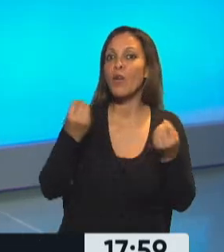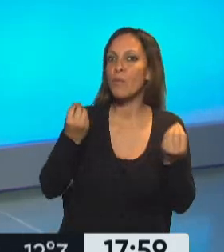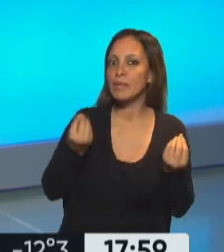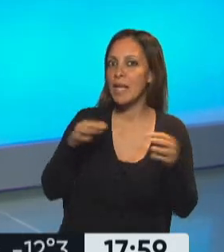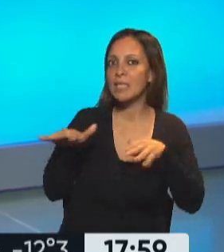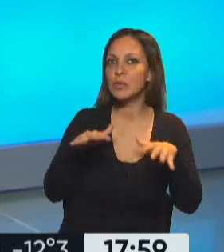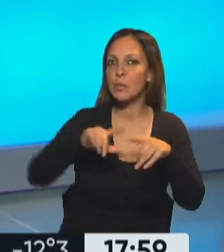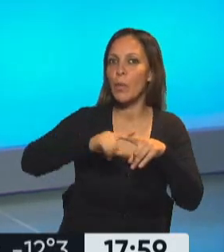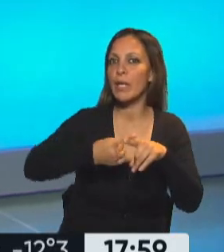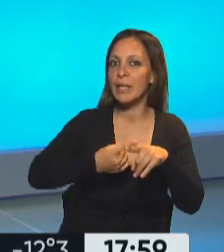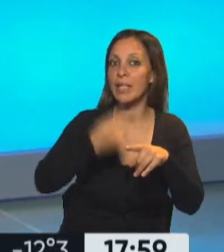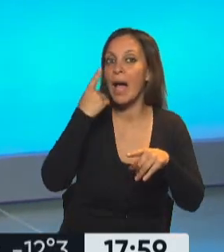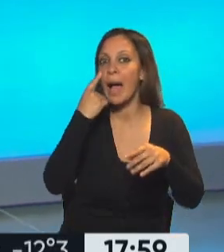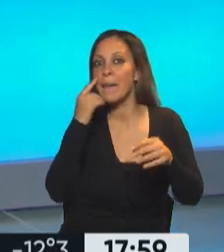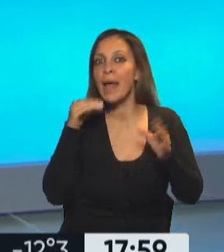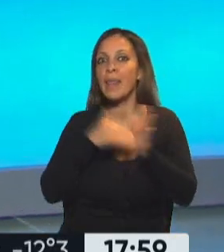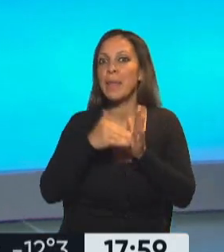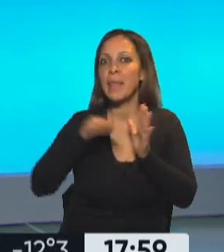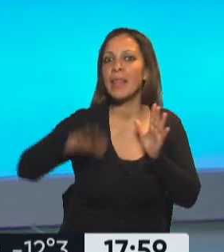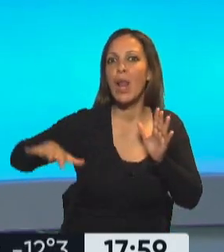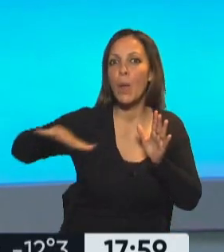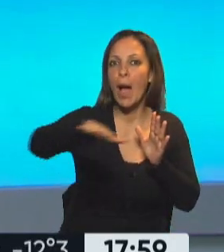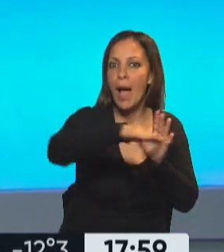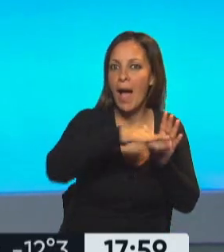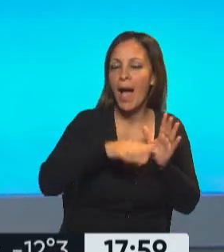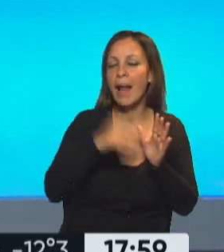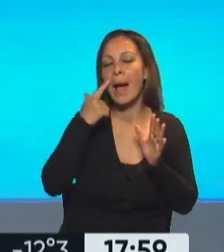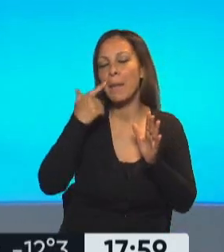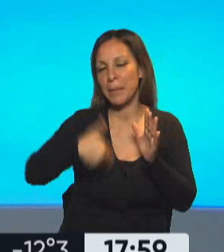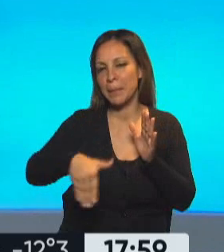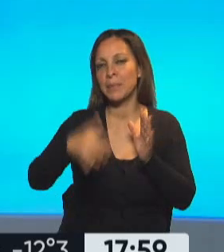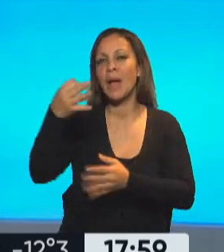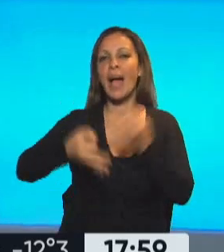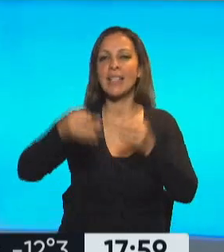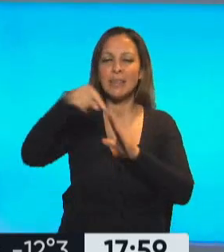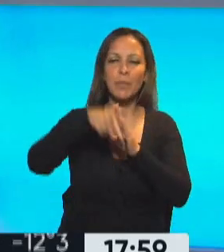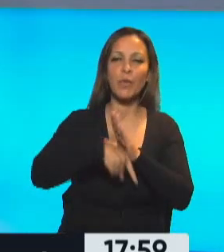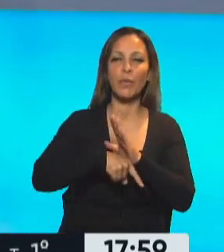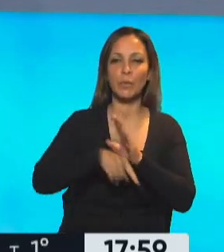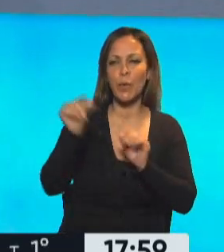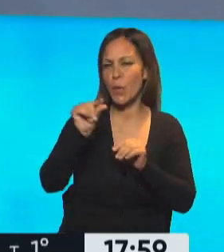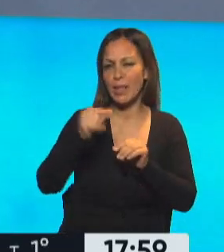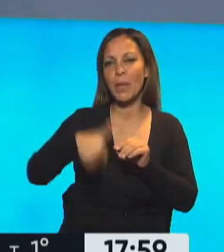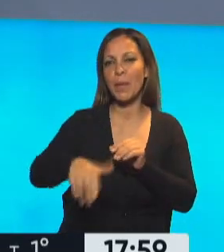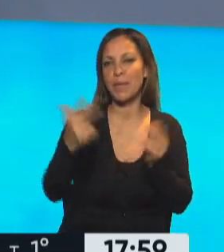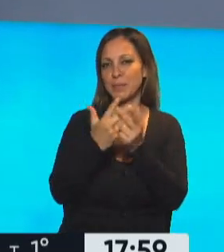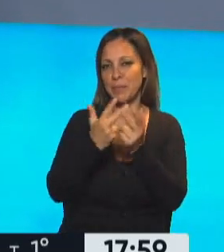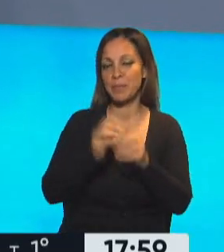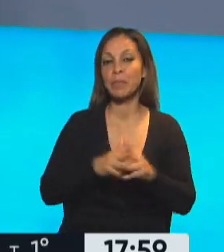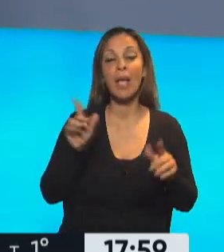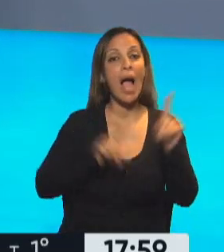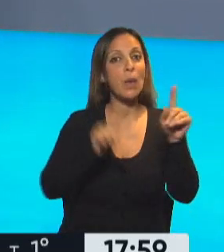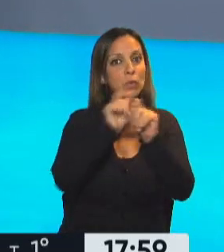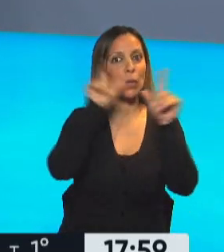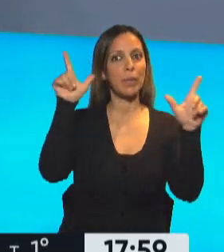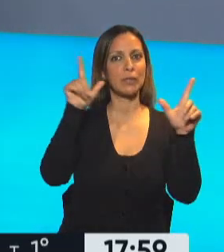estará? ¿Cómo se presentará acá en adelante? El análisis profundo de nuestros especialistas, por supuesto, que en instantes ya estaremos hablando con ellos. Por supuesto, porque hubo sorpresas de